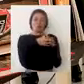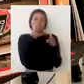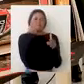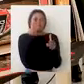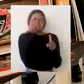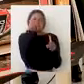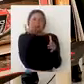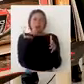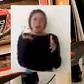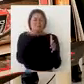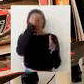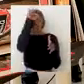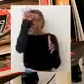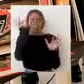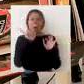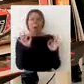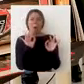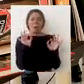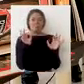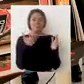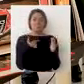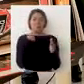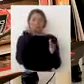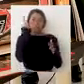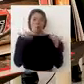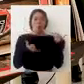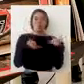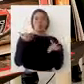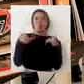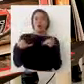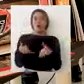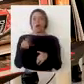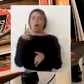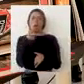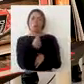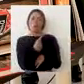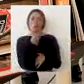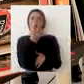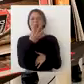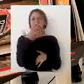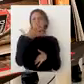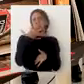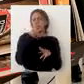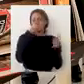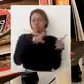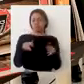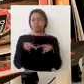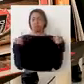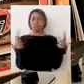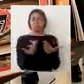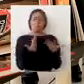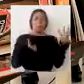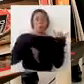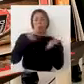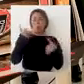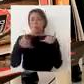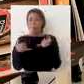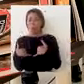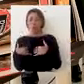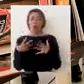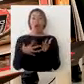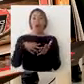lo hicimos solamente como jugadores, donde nos reuníamos 4 o 5 jugadores y ahí aprendimos todos a